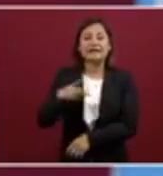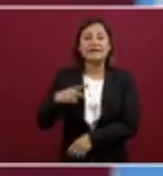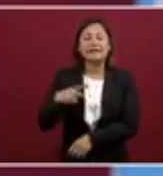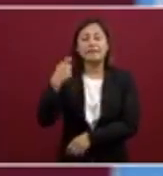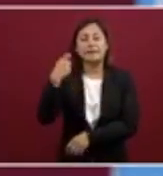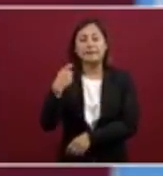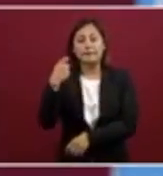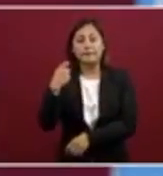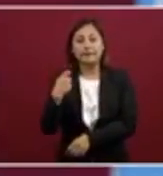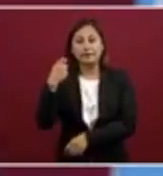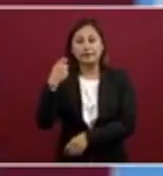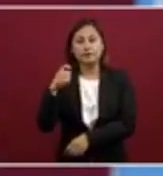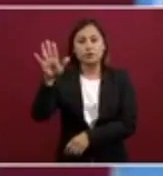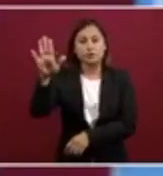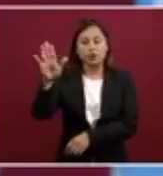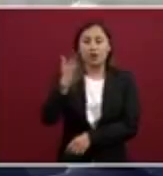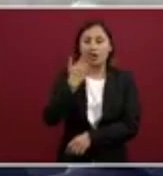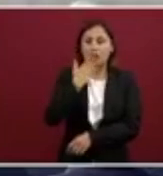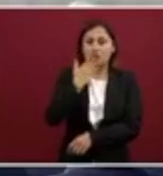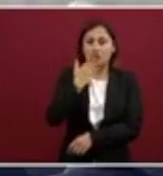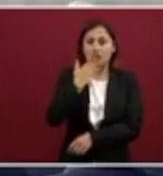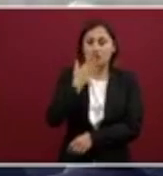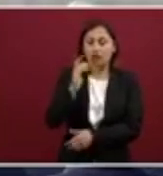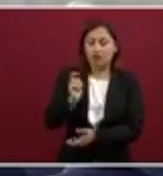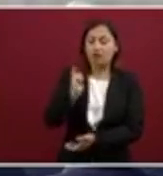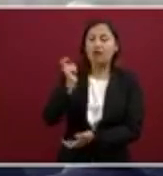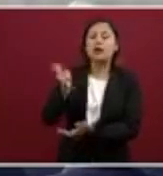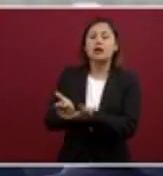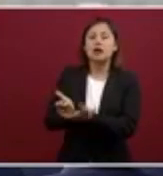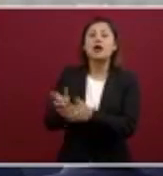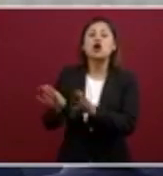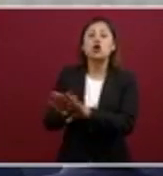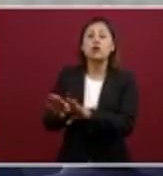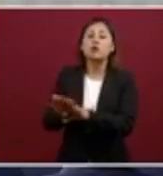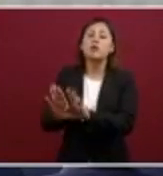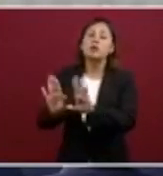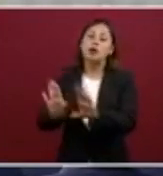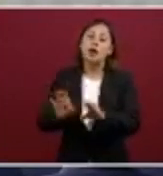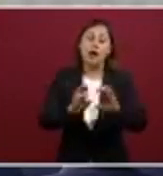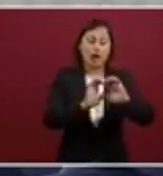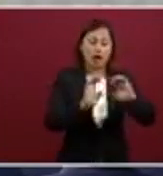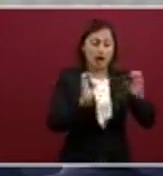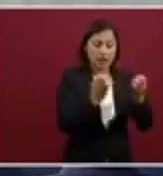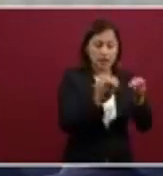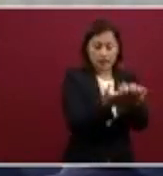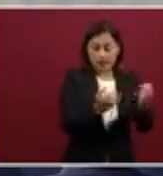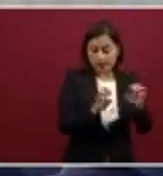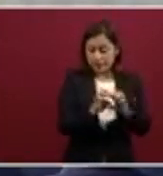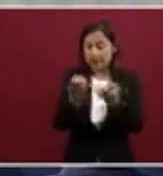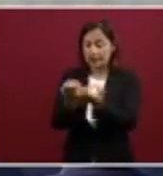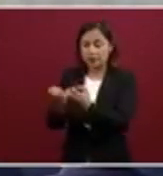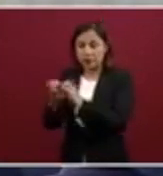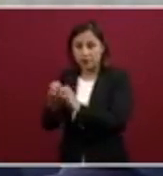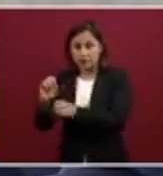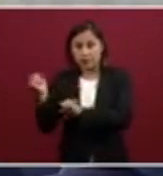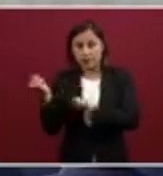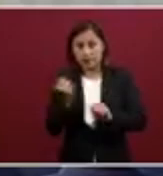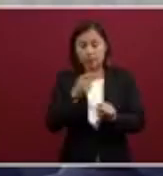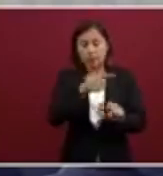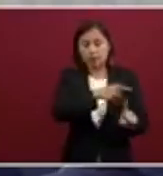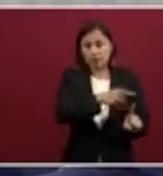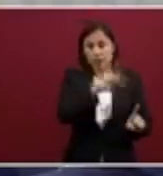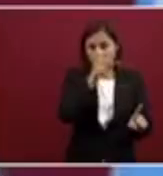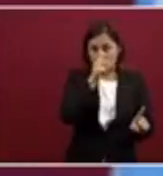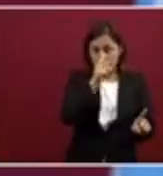Sonora vendiendo estos dos estadios de béisbol, uno en Hermosillo